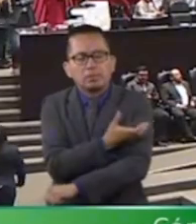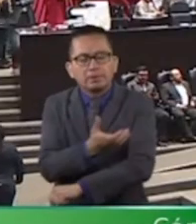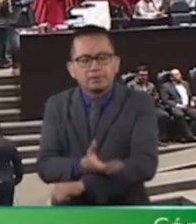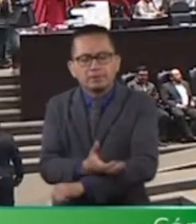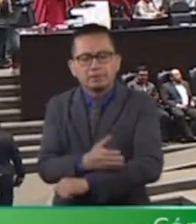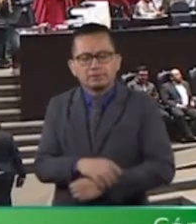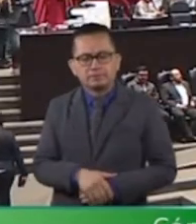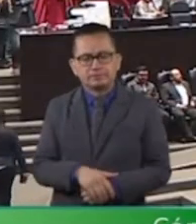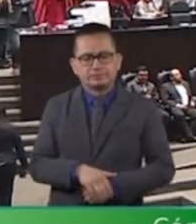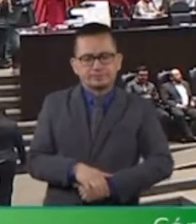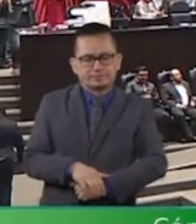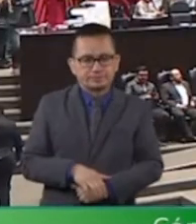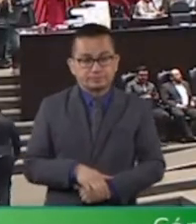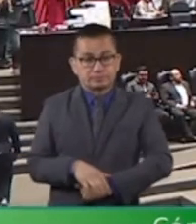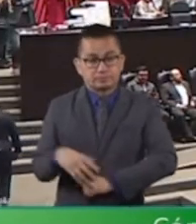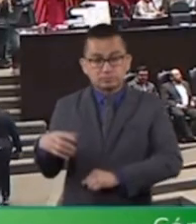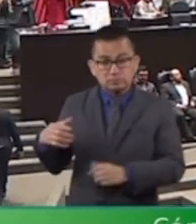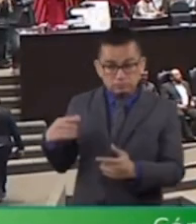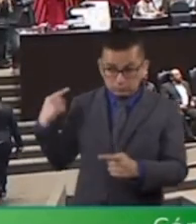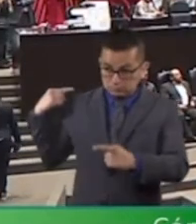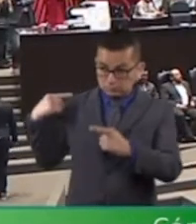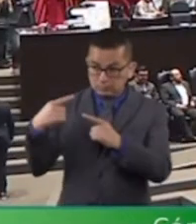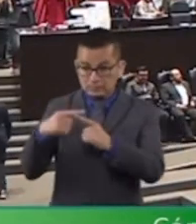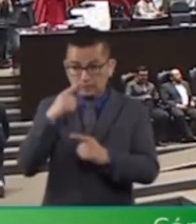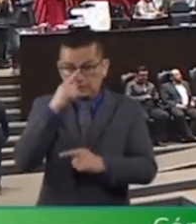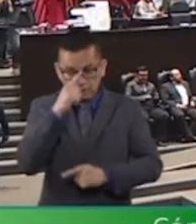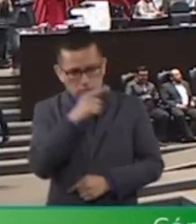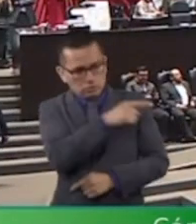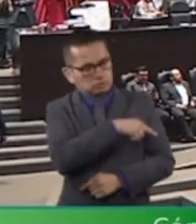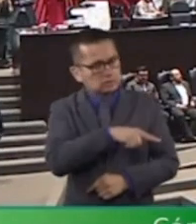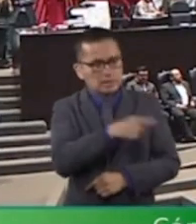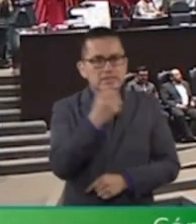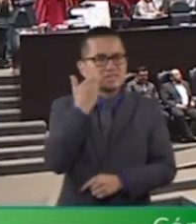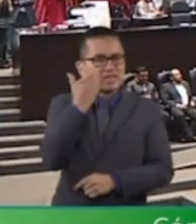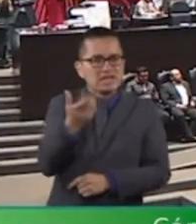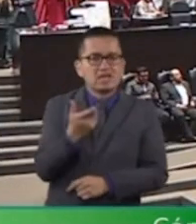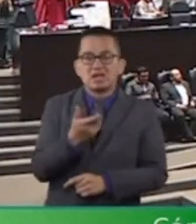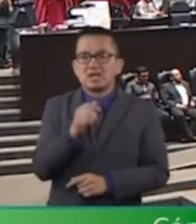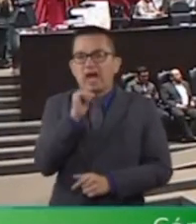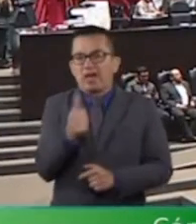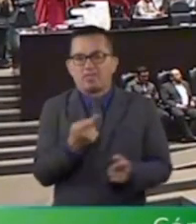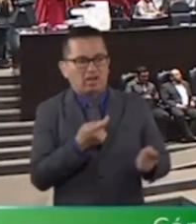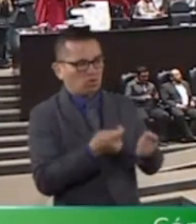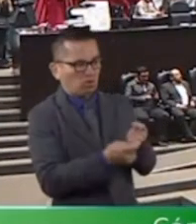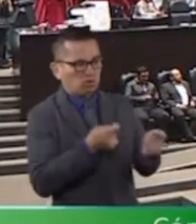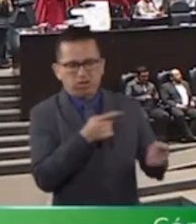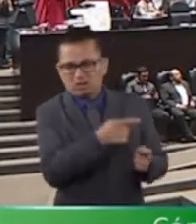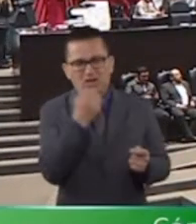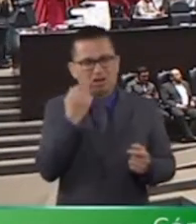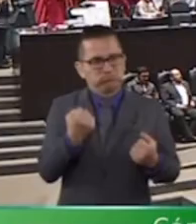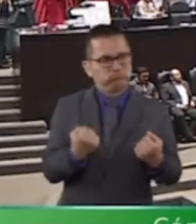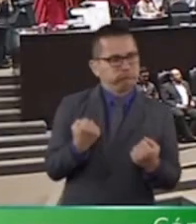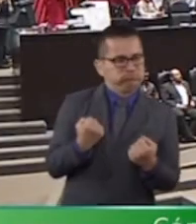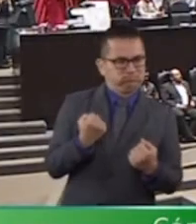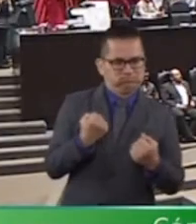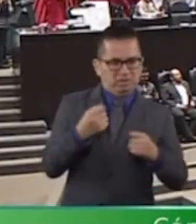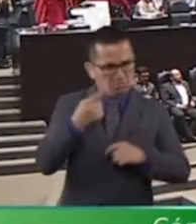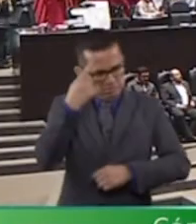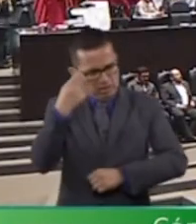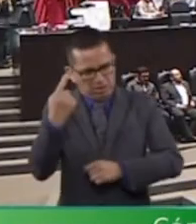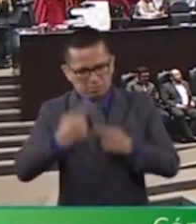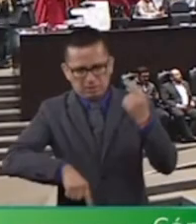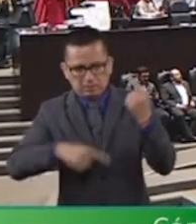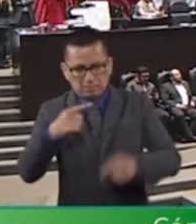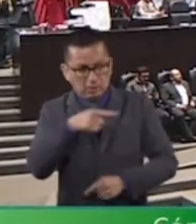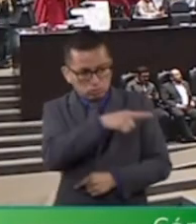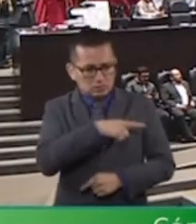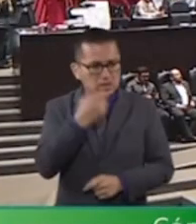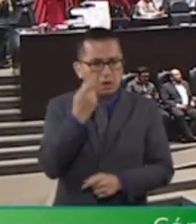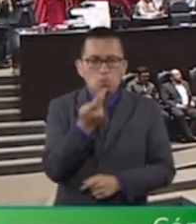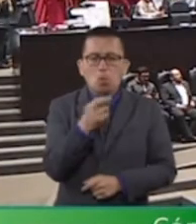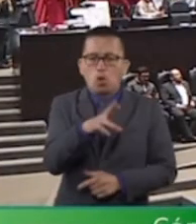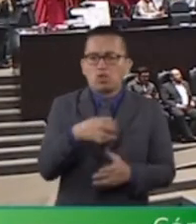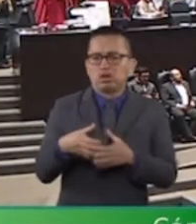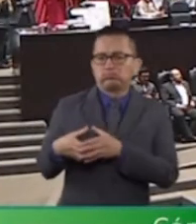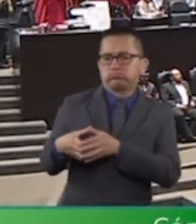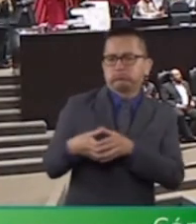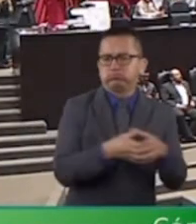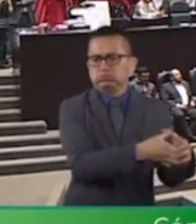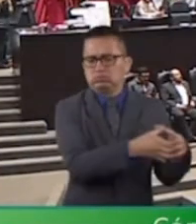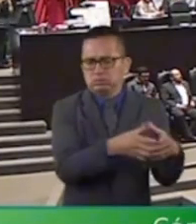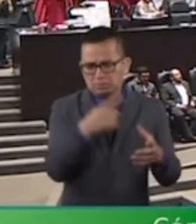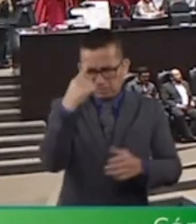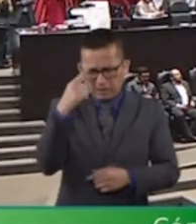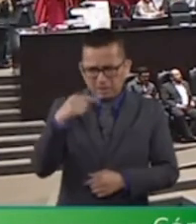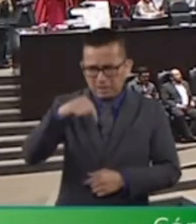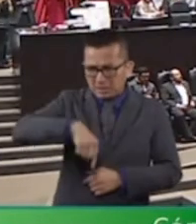han querido desmantelar los contrapesos del Ejecutivo, han querido aumentar la centralización del poder, el debilitamiento del